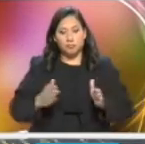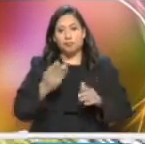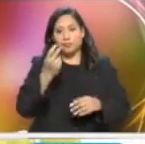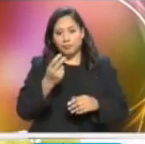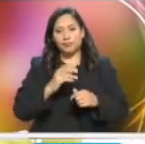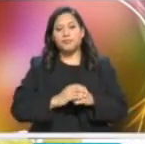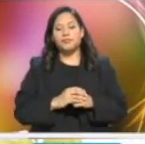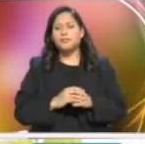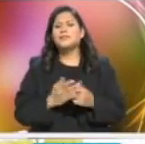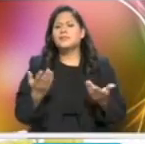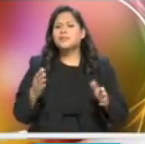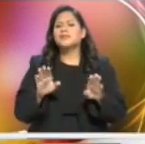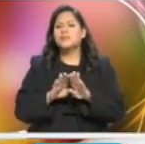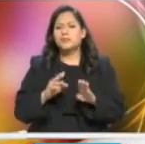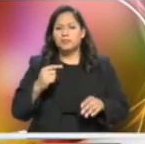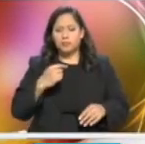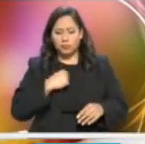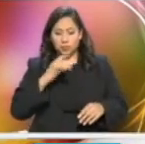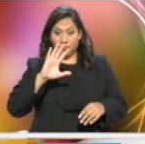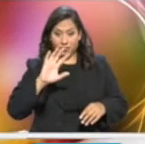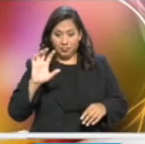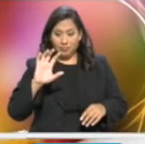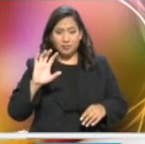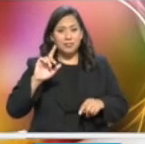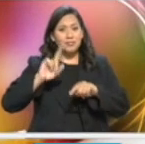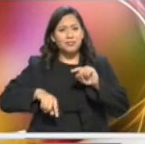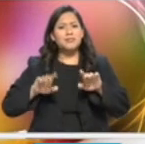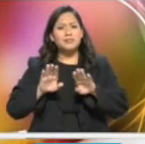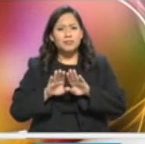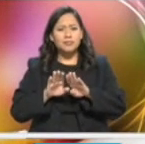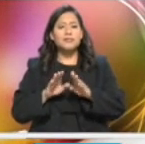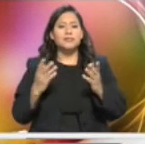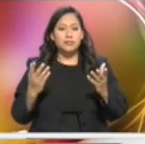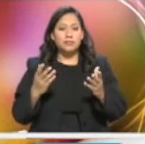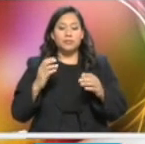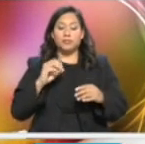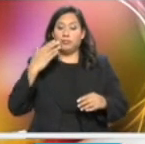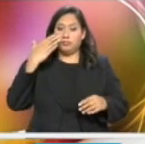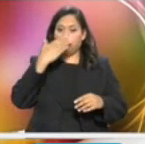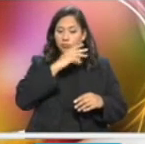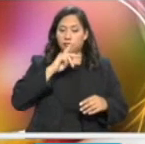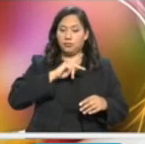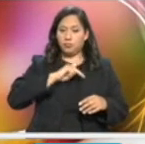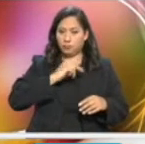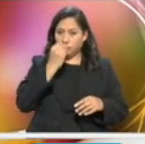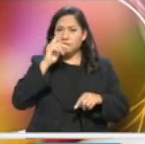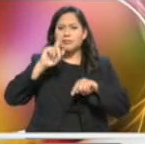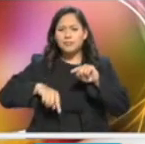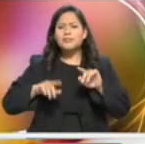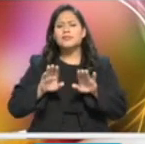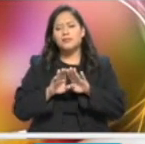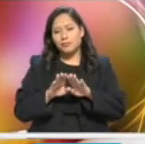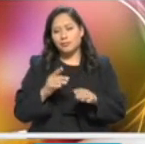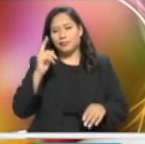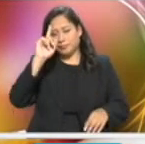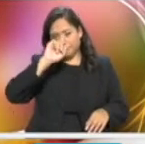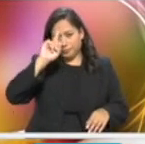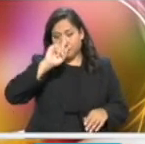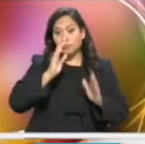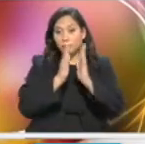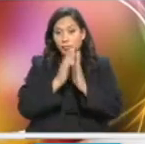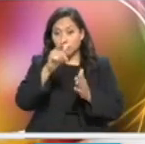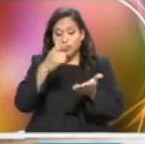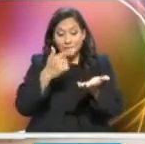Entonces, ¿cómo lograr bajar estas 500 o restringirlas de tu alimentación? Yo lo que les recomiendo es no